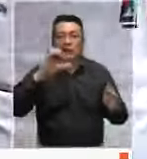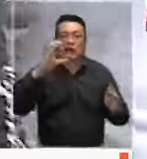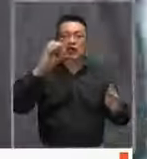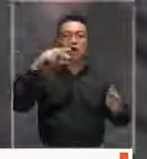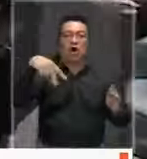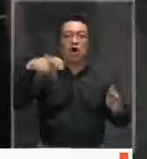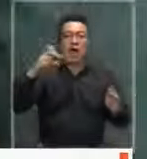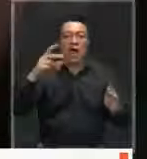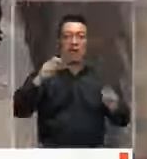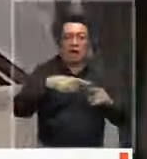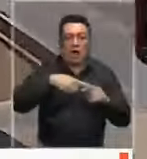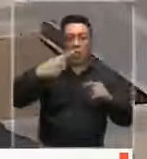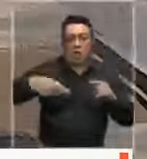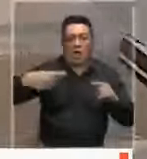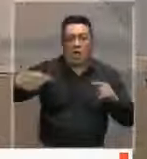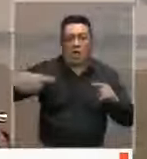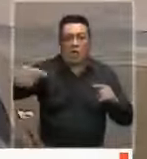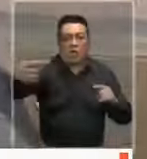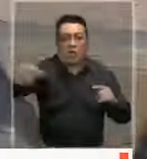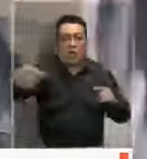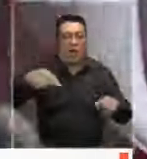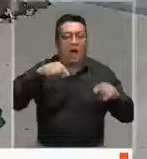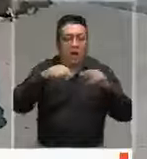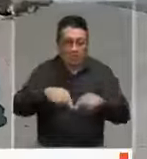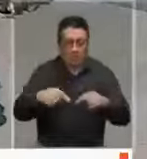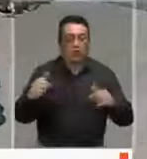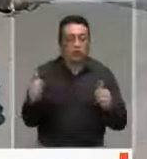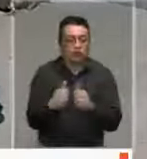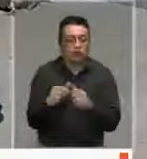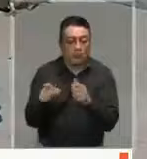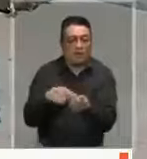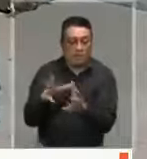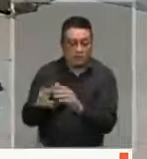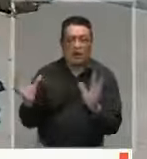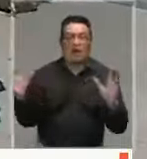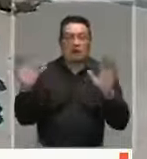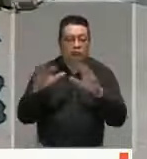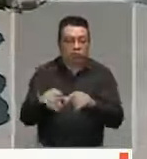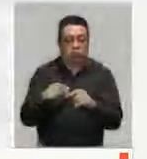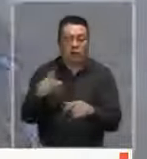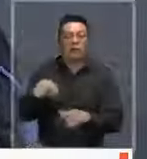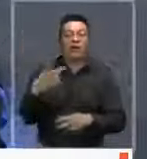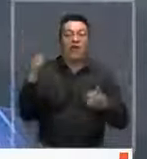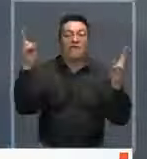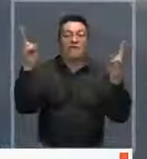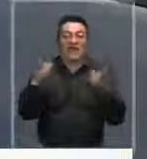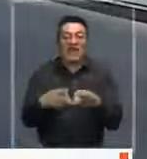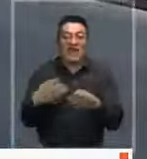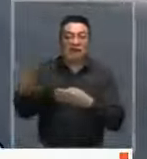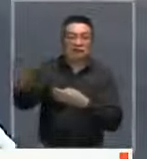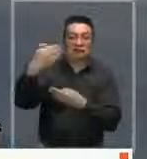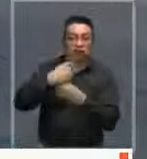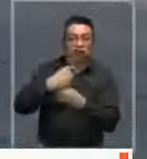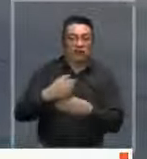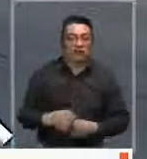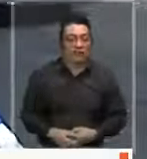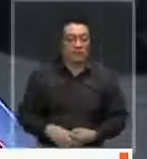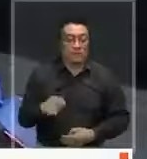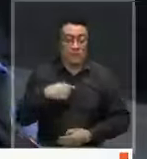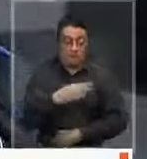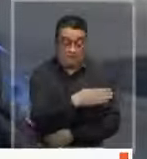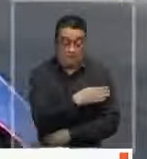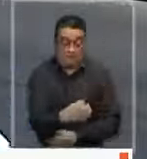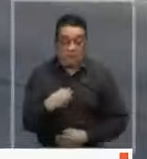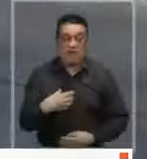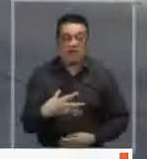alcanzando varias cuadras. Sofía quedó aquí junto a esta familia que llegó desde Vallenar. Para la fe de mi hija, que supuestamente